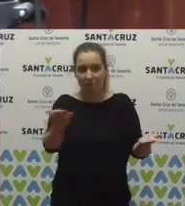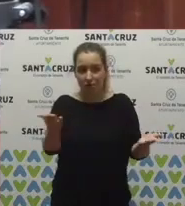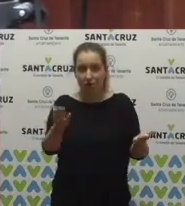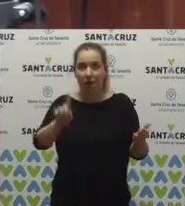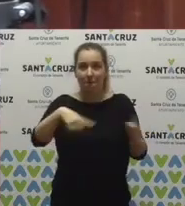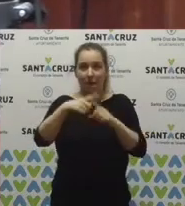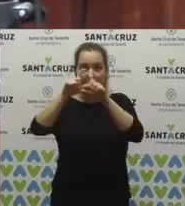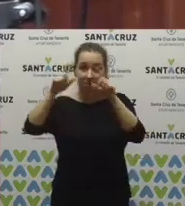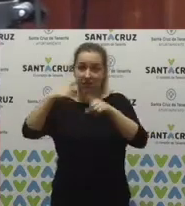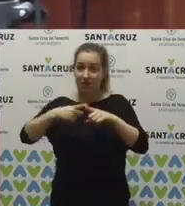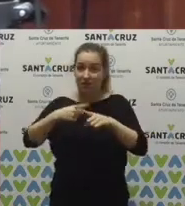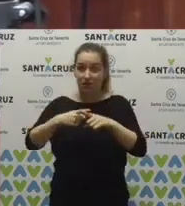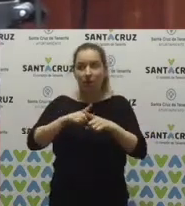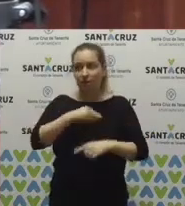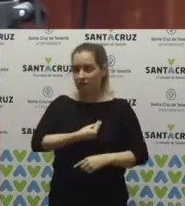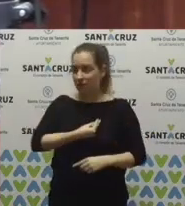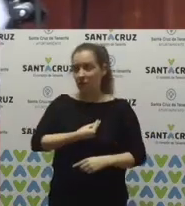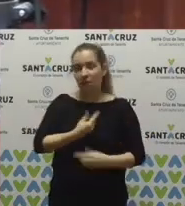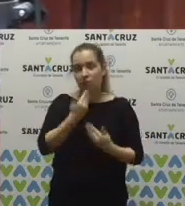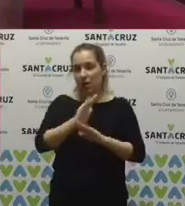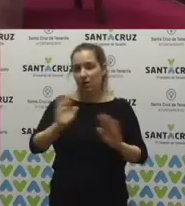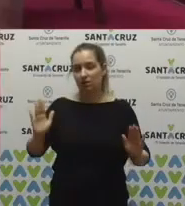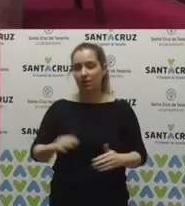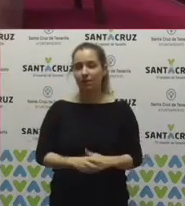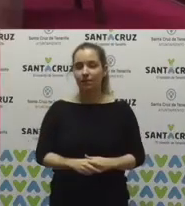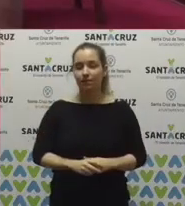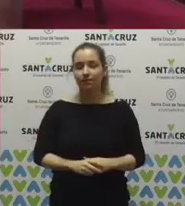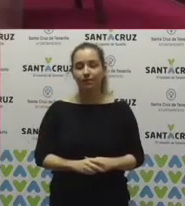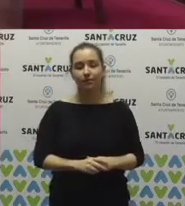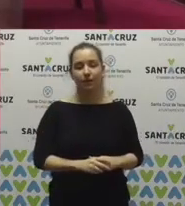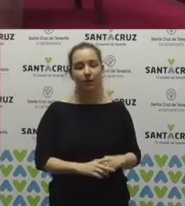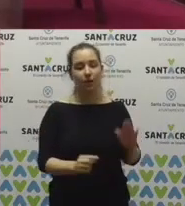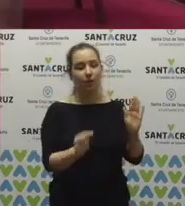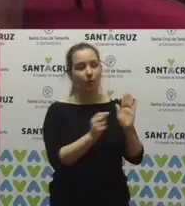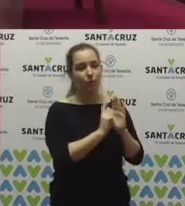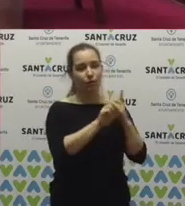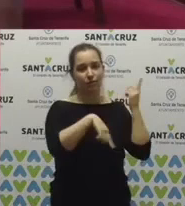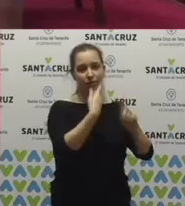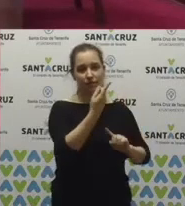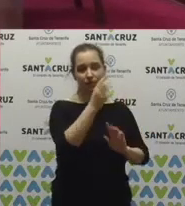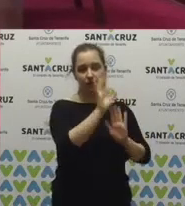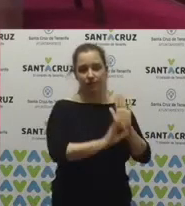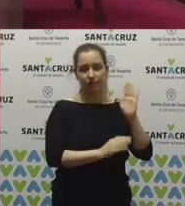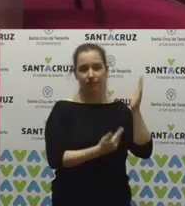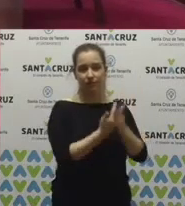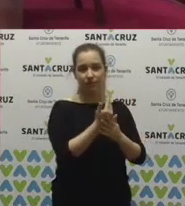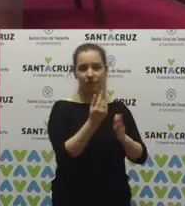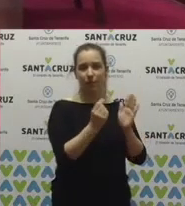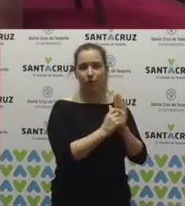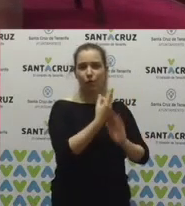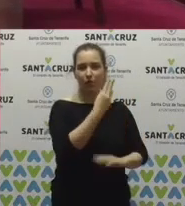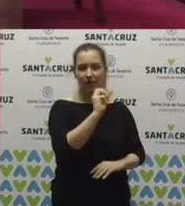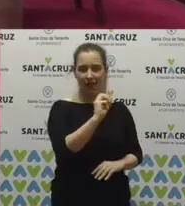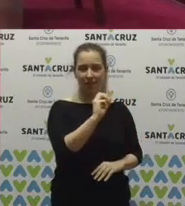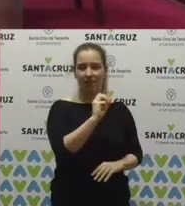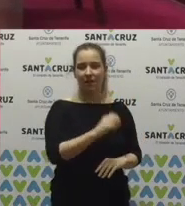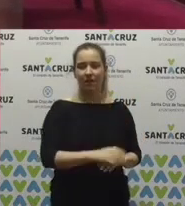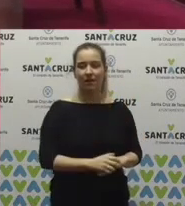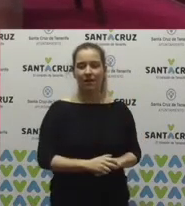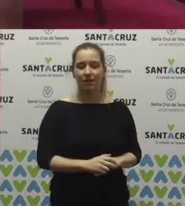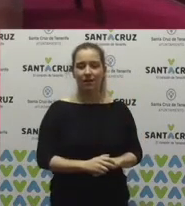santacruz muchísimas gracias pasamos al siguiente punto del orden del día el punto número 30 ruegos y